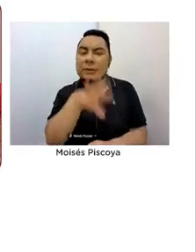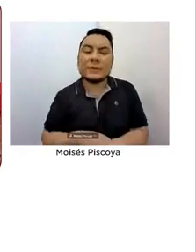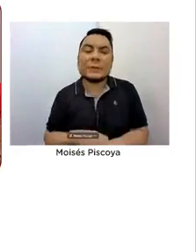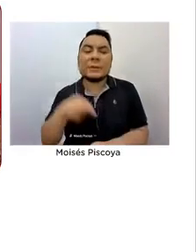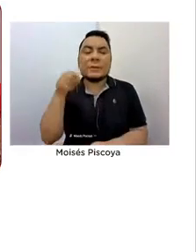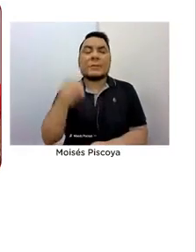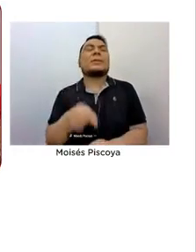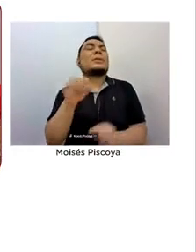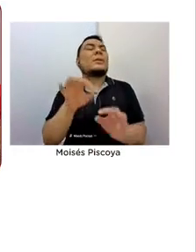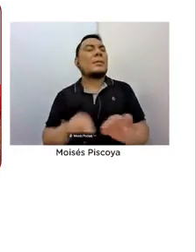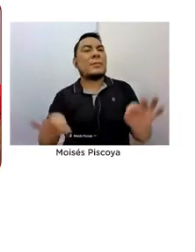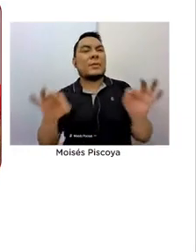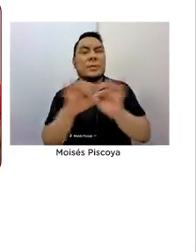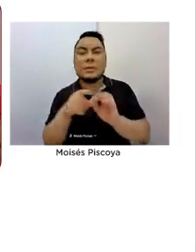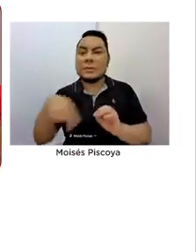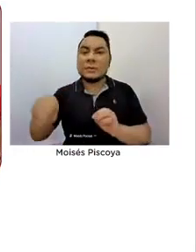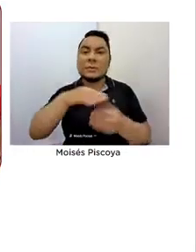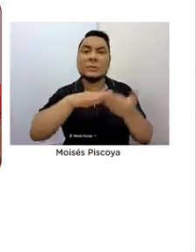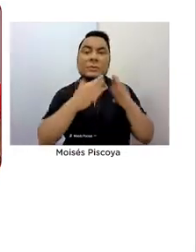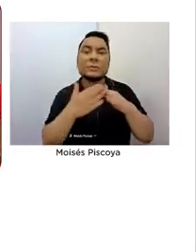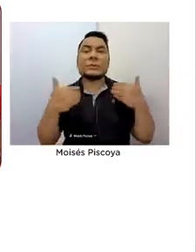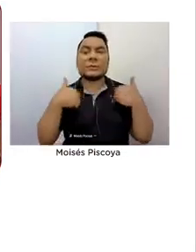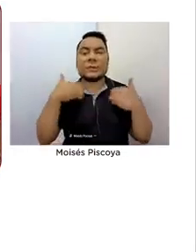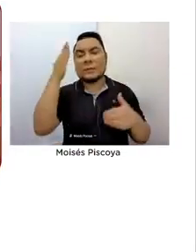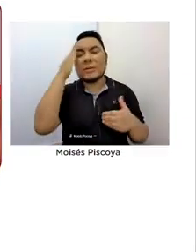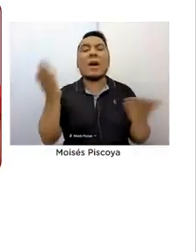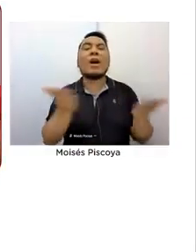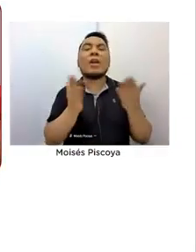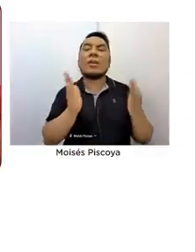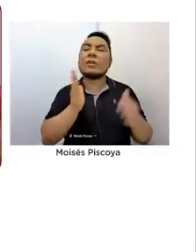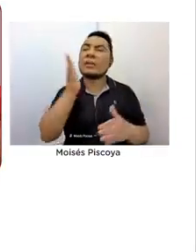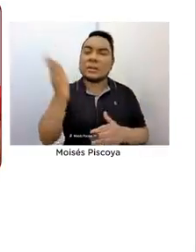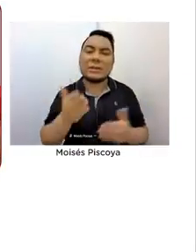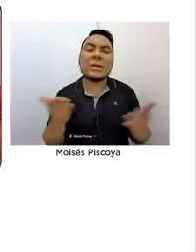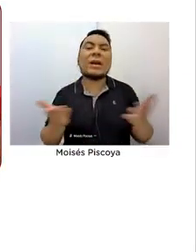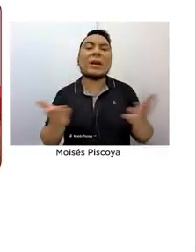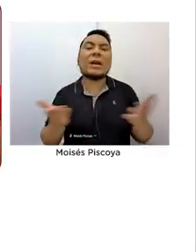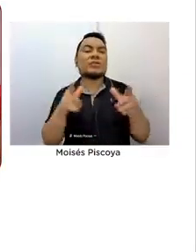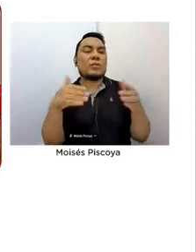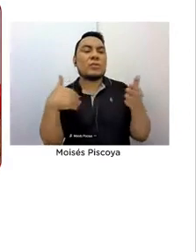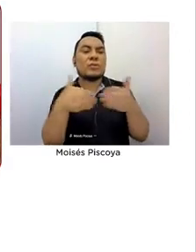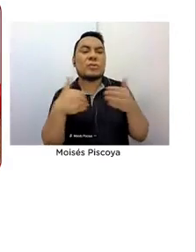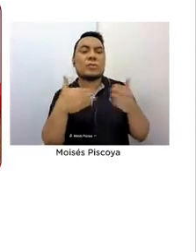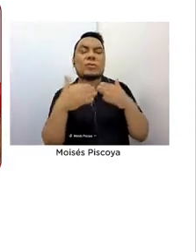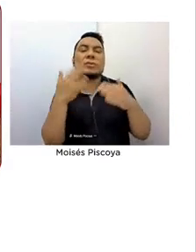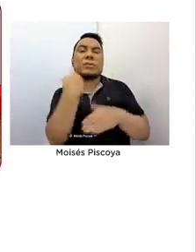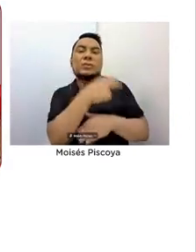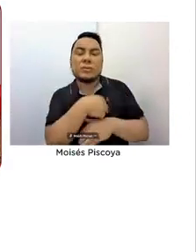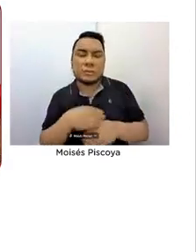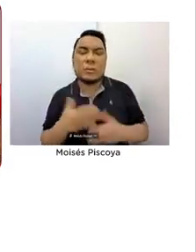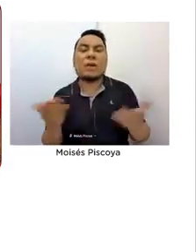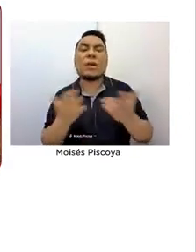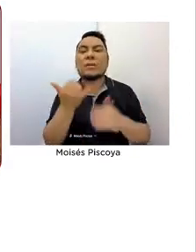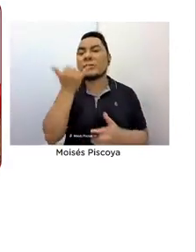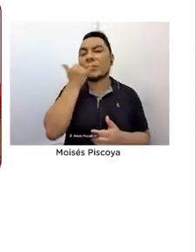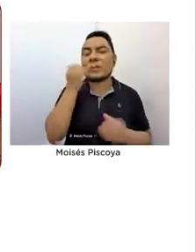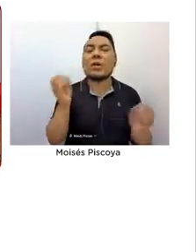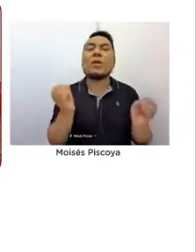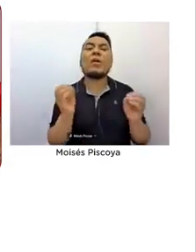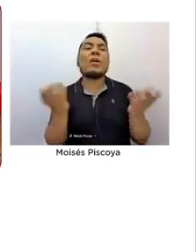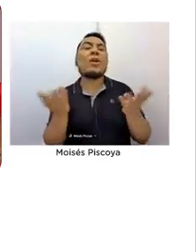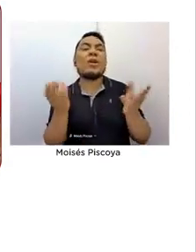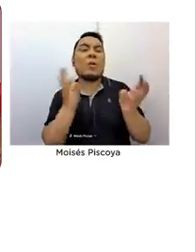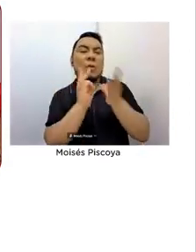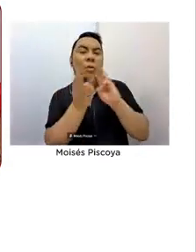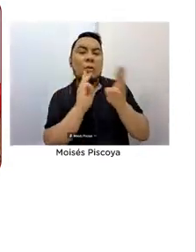es fundamental y para eso la comunidad tiene que saber a dónde ir, dónde está su establecimiento, dónde está el teléfono, dónde está el WhatsApp, dónde